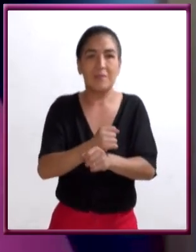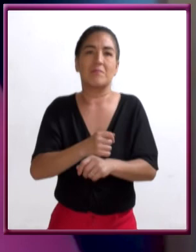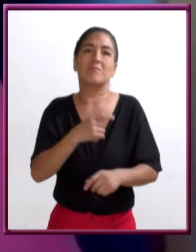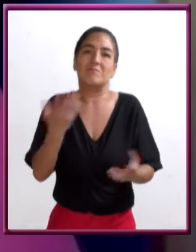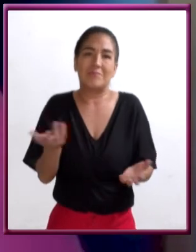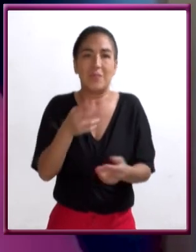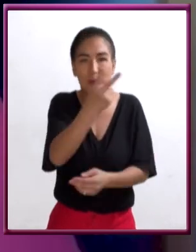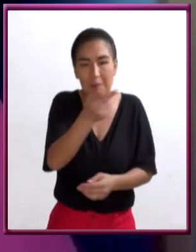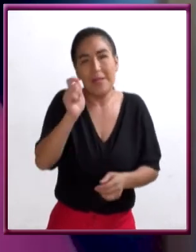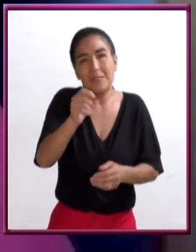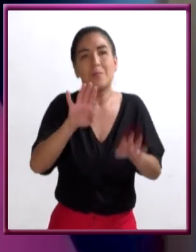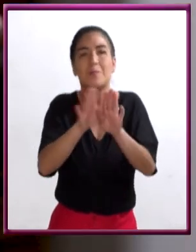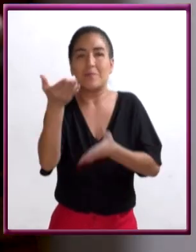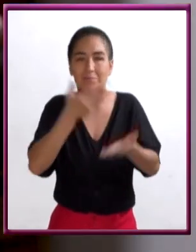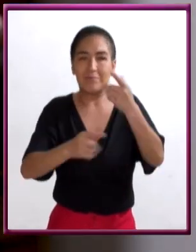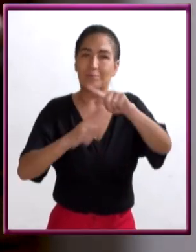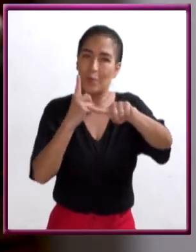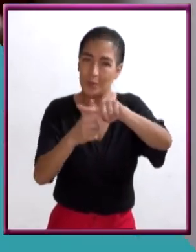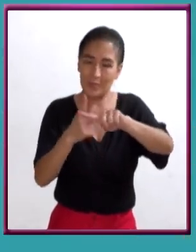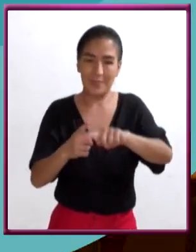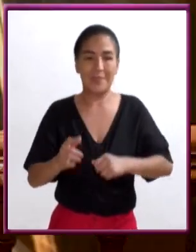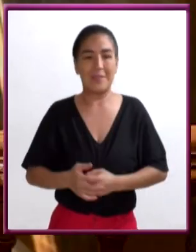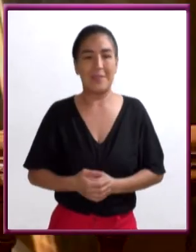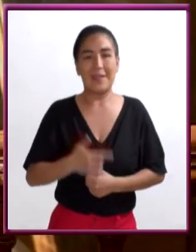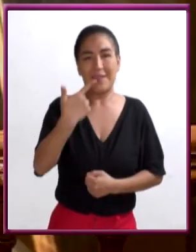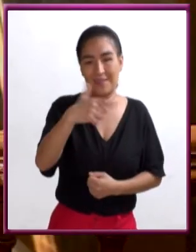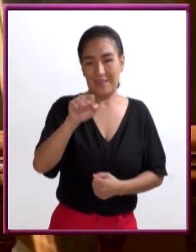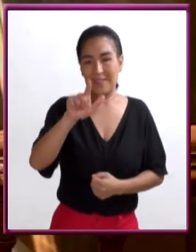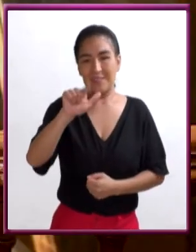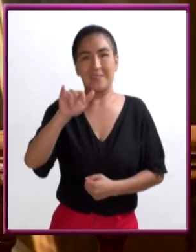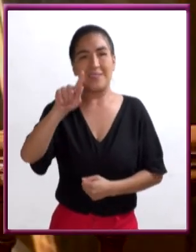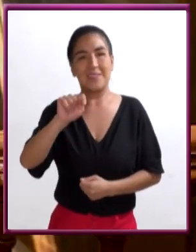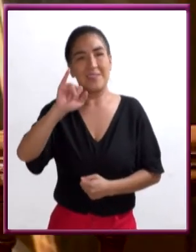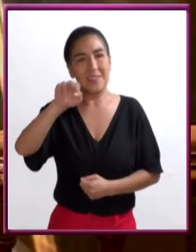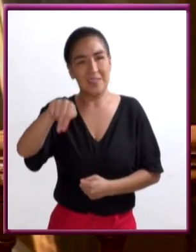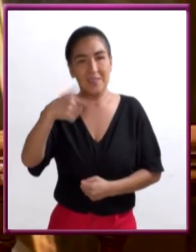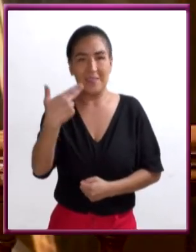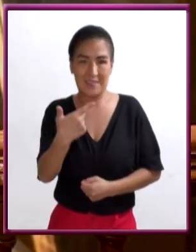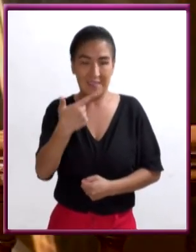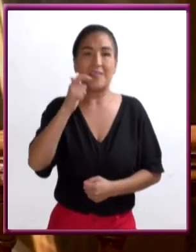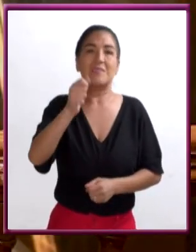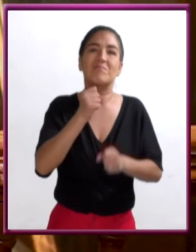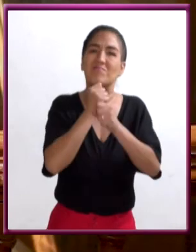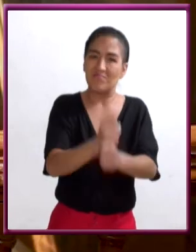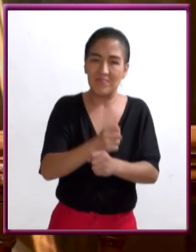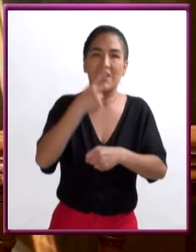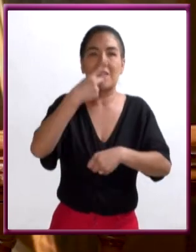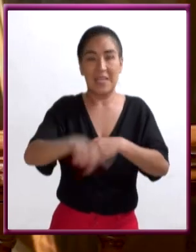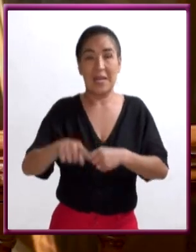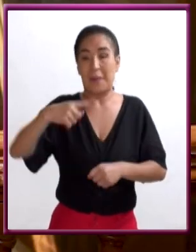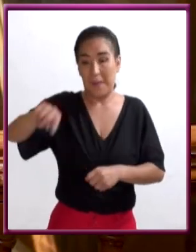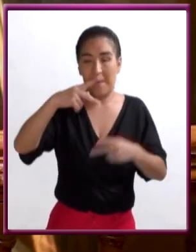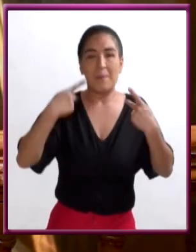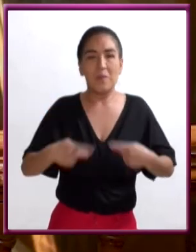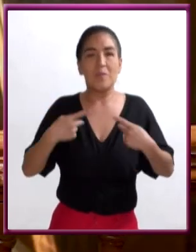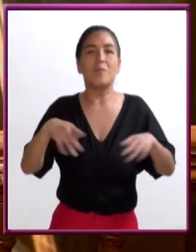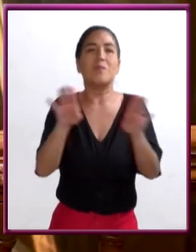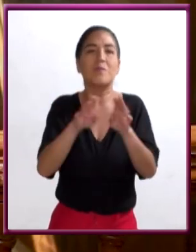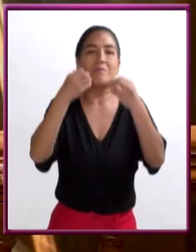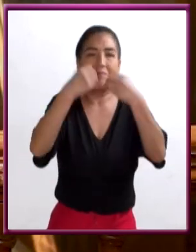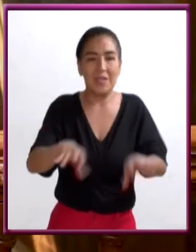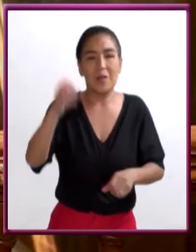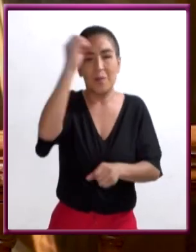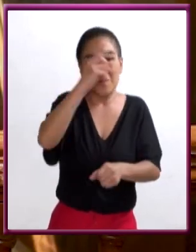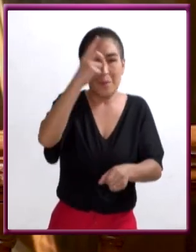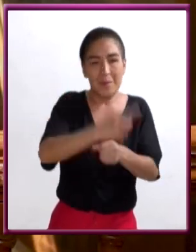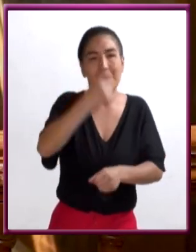construyan relaciones nutricias. Gracias. El gaslighting puede hacer mucho daño a quien lo sufre y la persona que lo hace se pierde